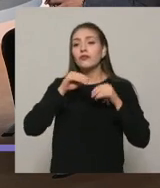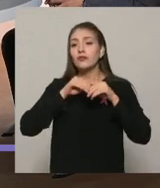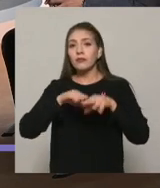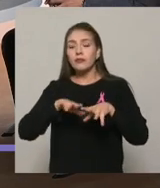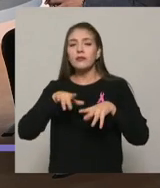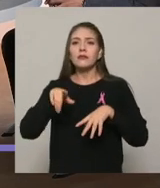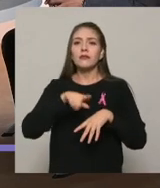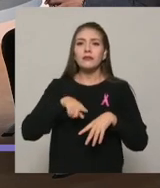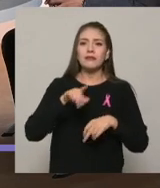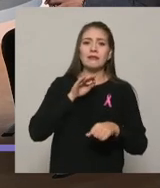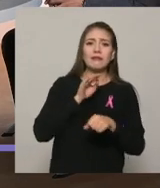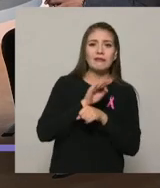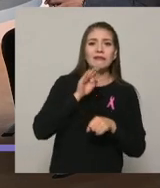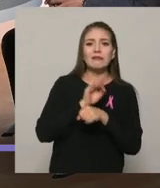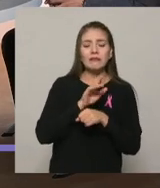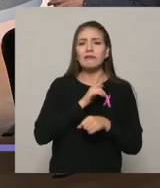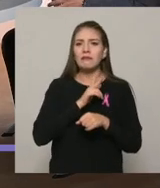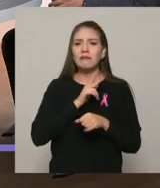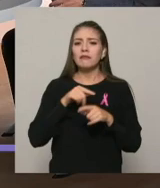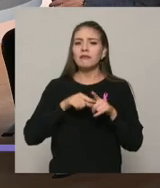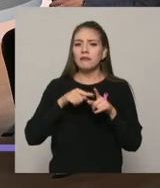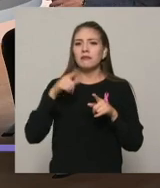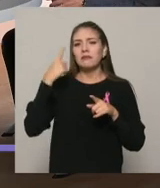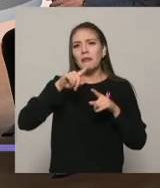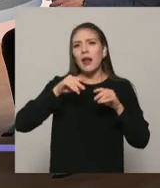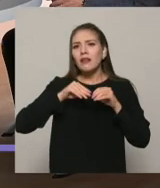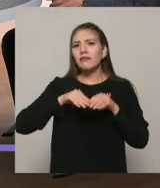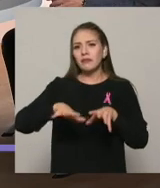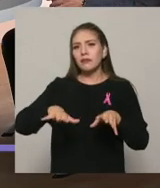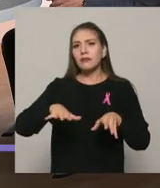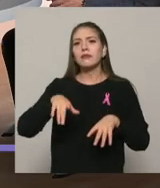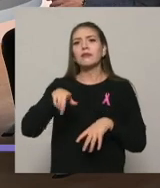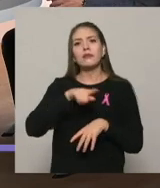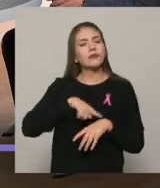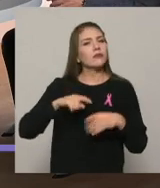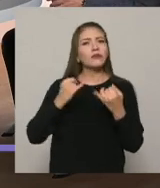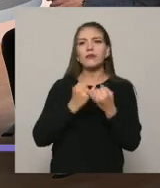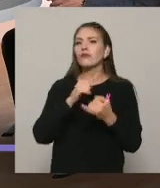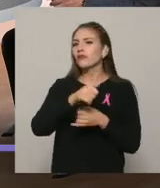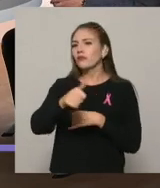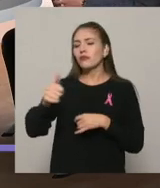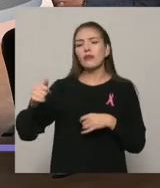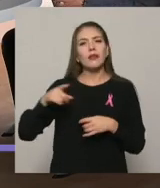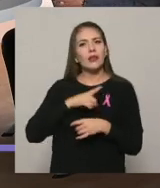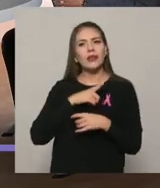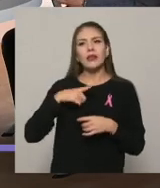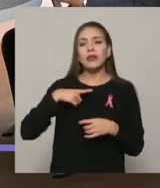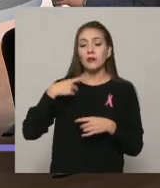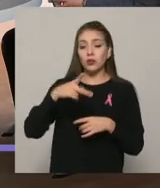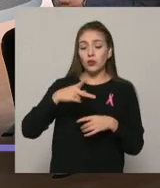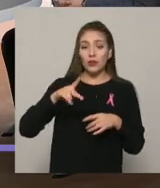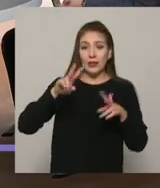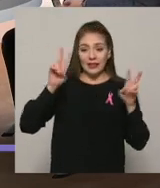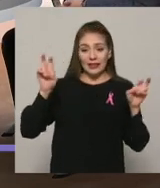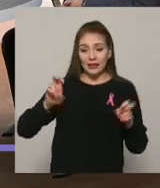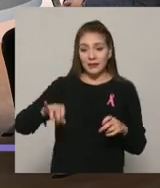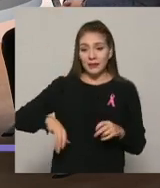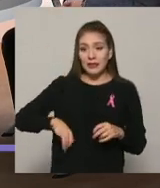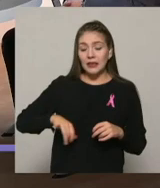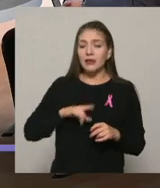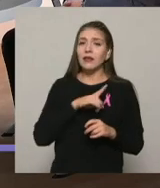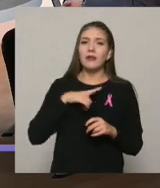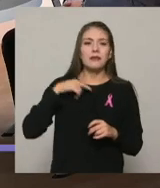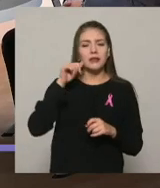el mundo, al interior de sus propios medios de comunicación, tienen que salir a defender los temas que les interesan. Recuerdo perfectamente